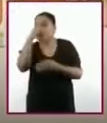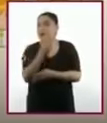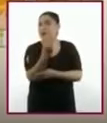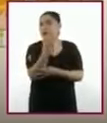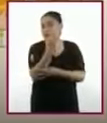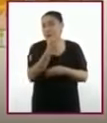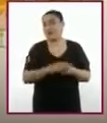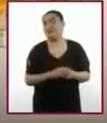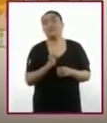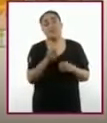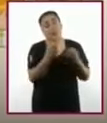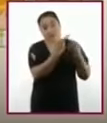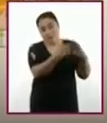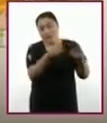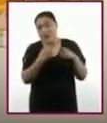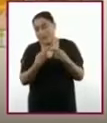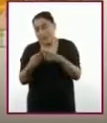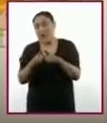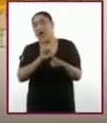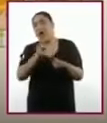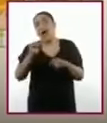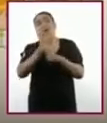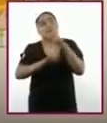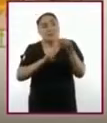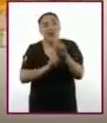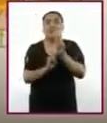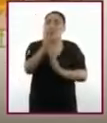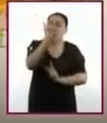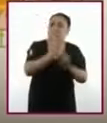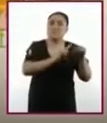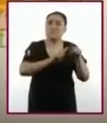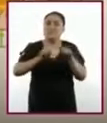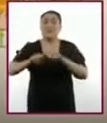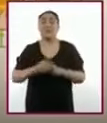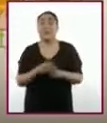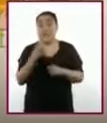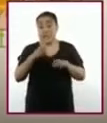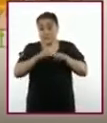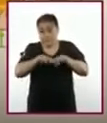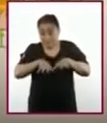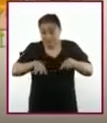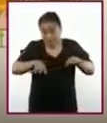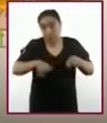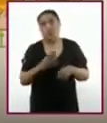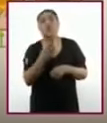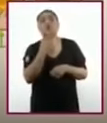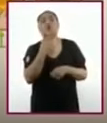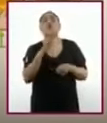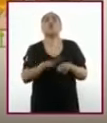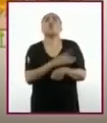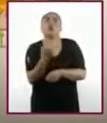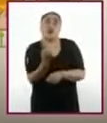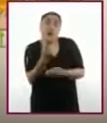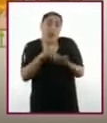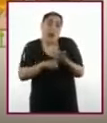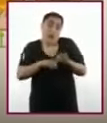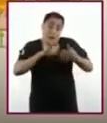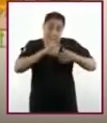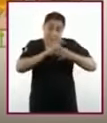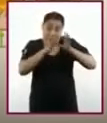entre los diferentes organismos de un ecosistema. De hecho, las redes se utilizan porque en la vida real, las cadenas alimentarias no son